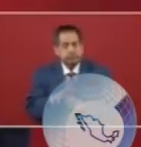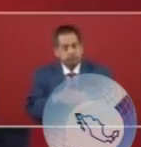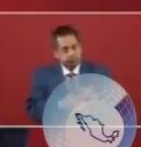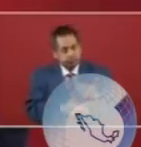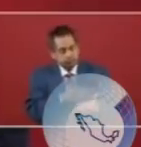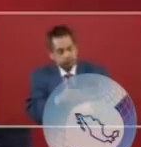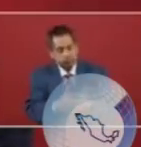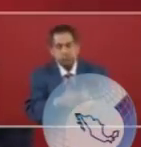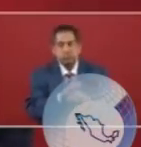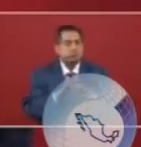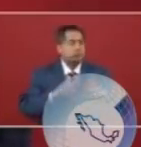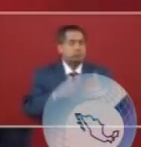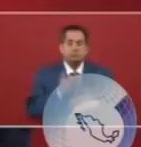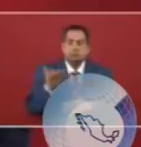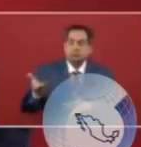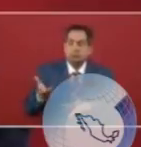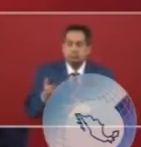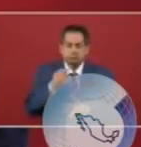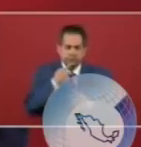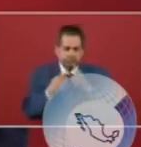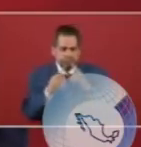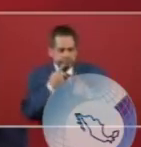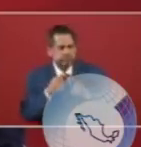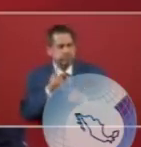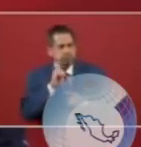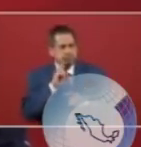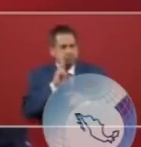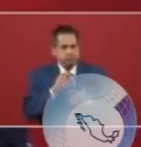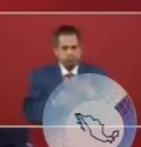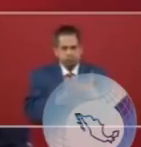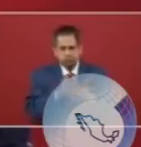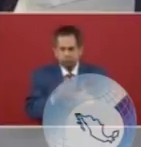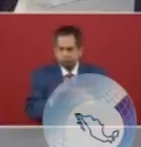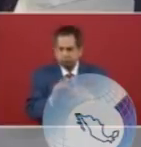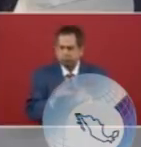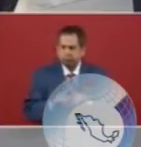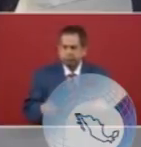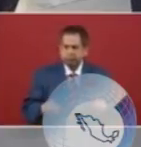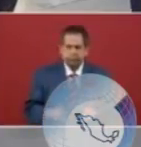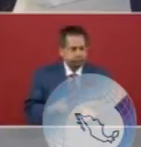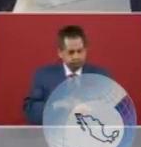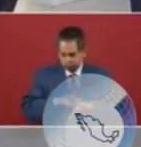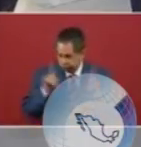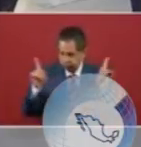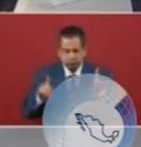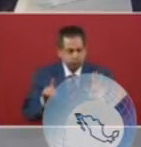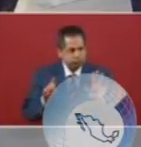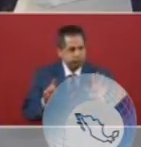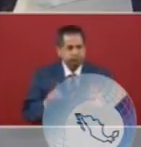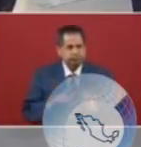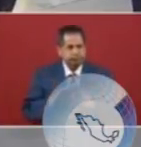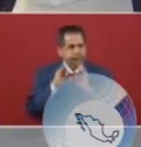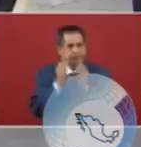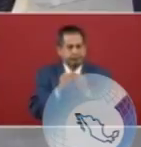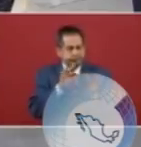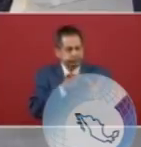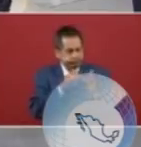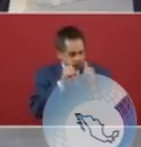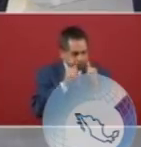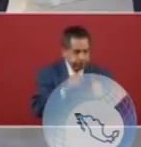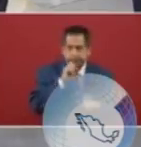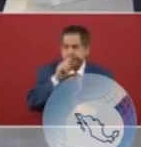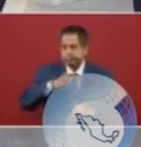nos está pidiendo la comunidad es otro tipo de diálogo lo que vamos a ensayar ahora es otra actitud y vamos a aprender también